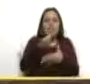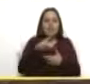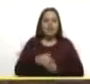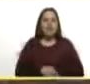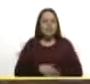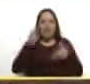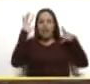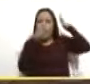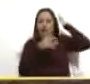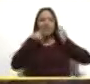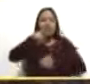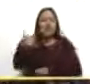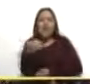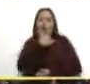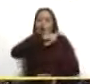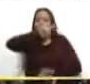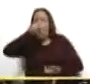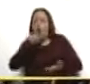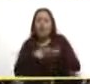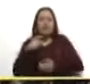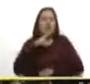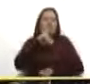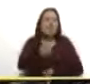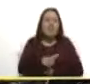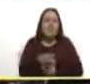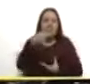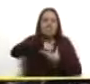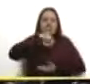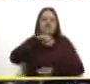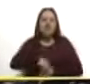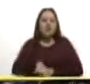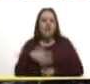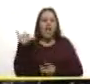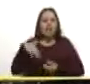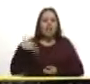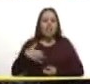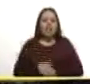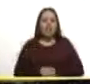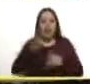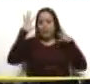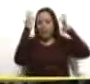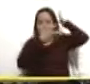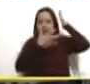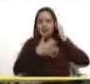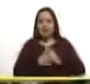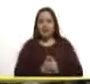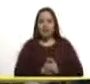Un error fatal en la historia de Argentina, Milei.